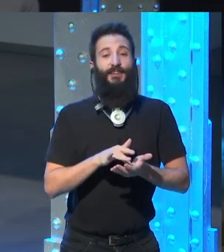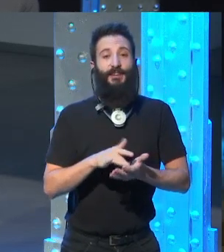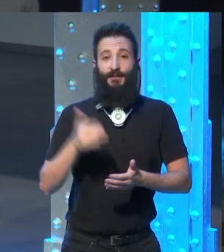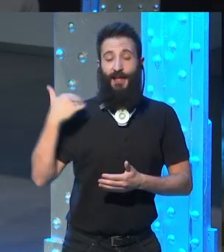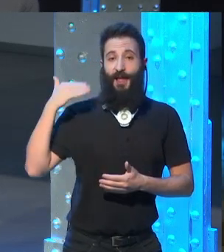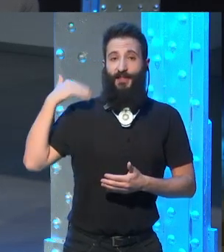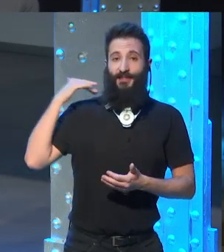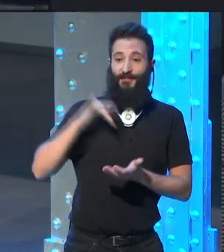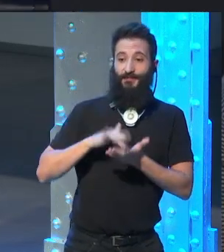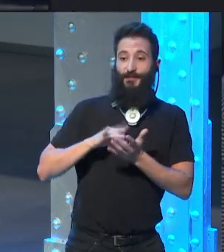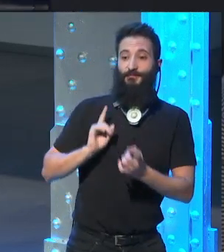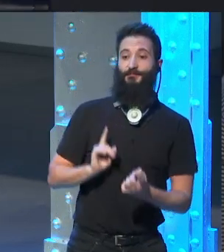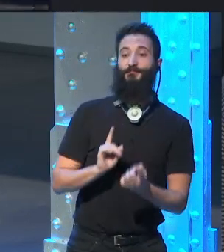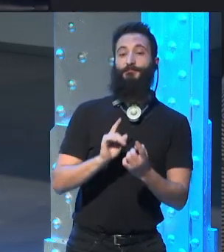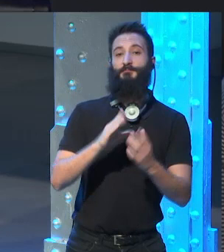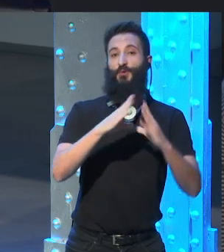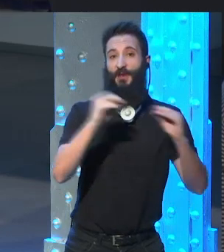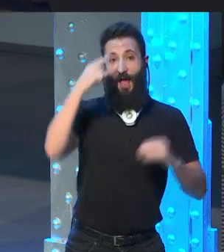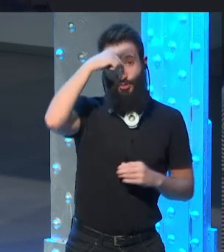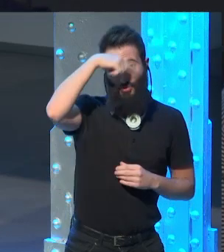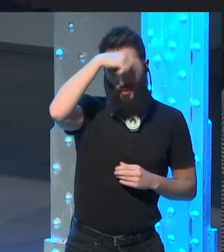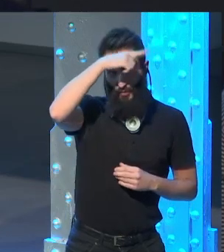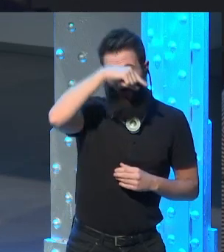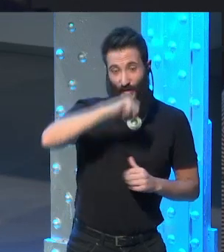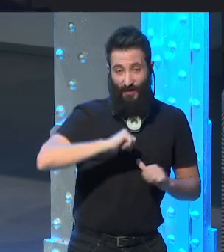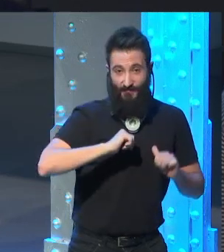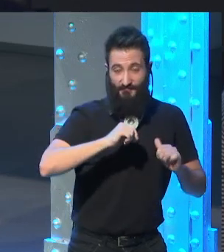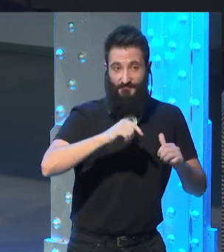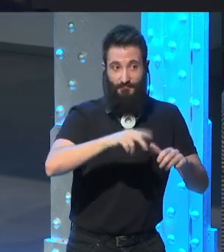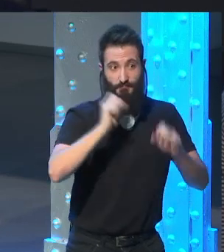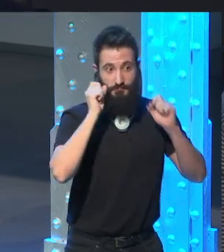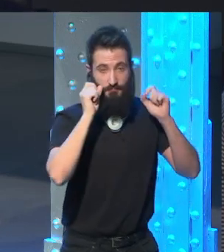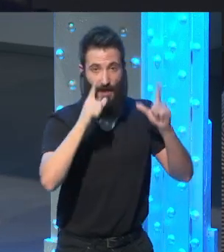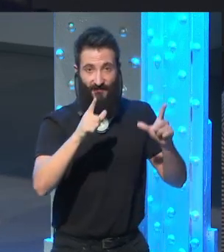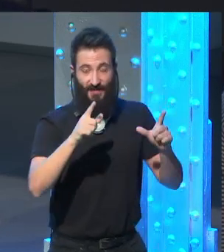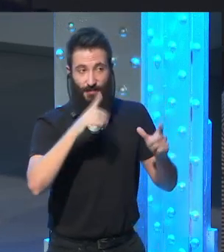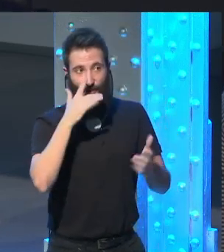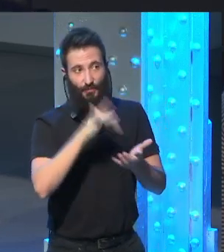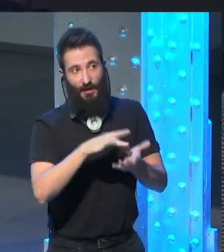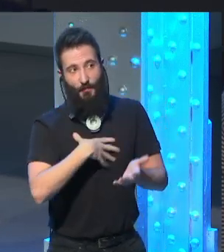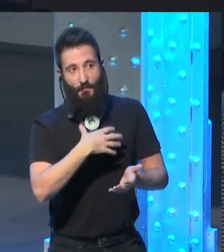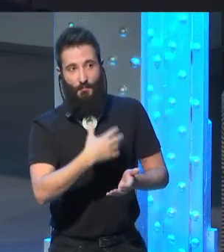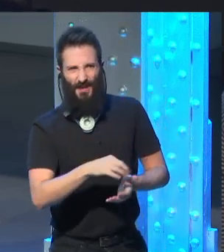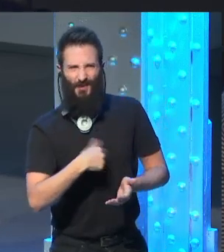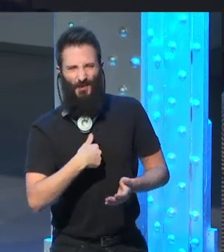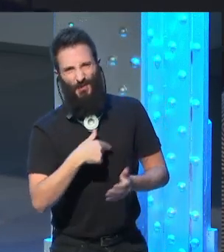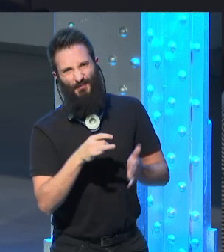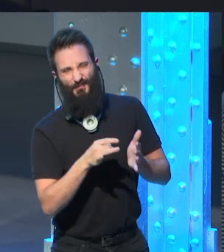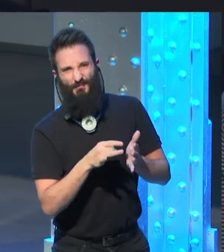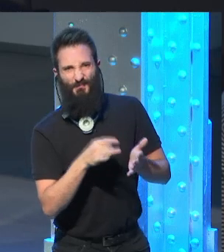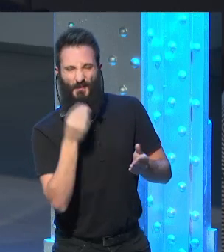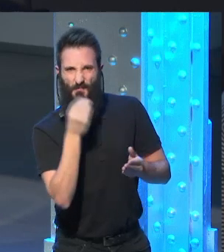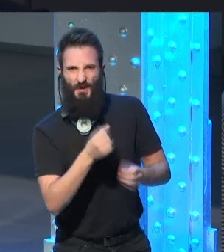cuando me encontré haciendo el doctorado me di cuenta de que quizás no era tan bueno en lo que estaba